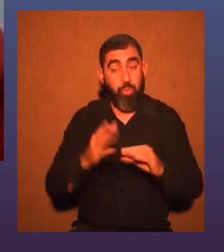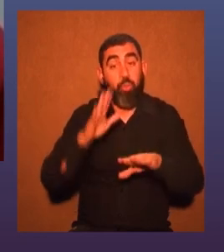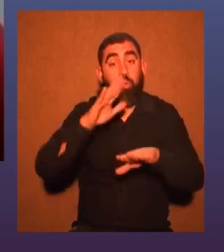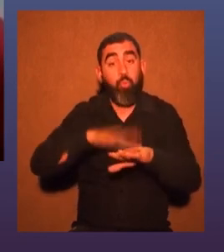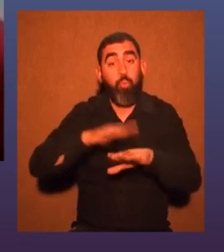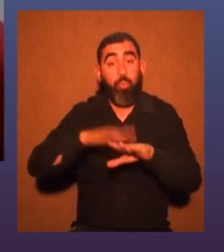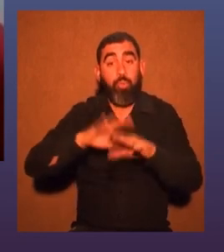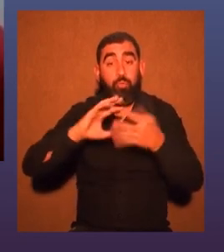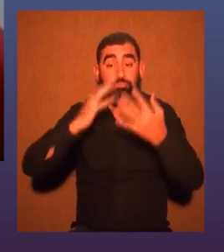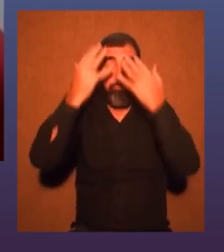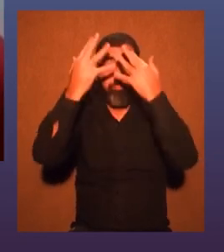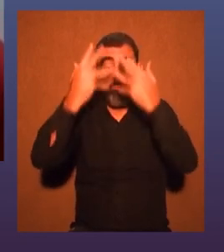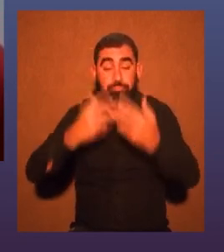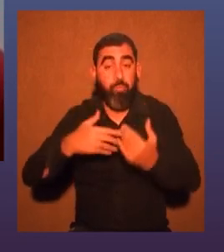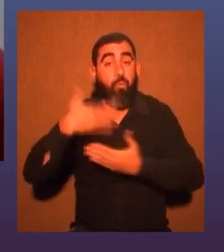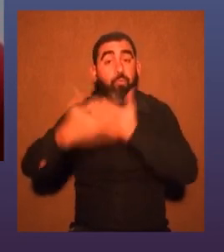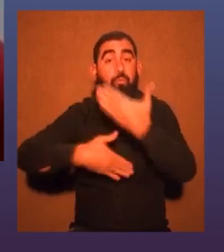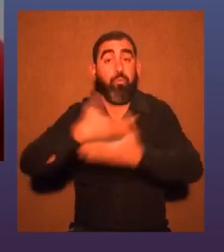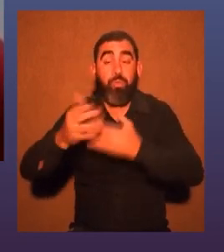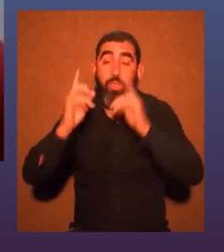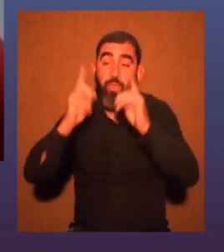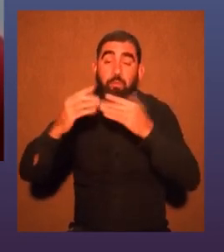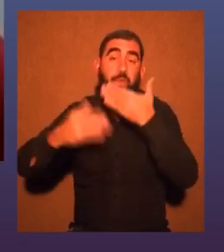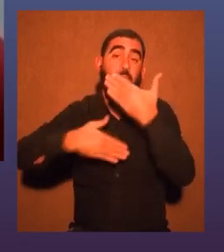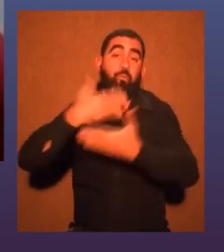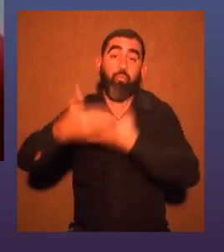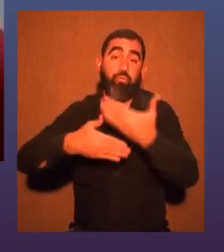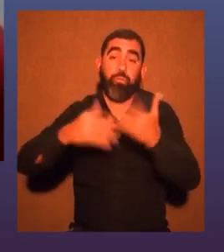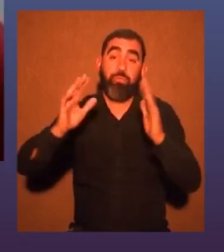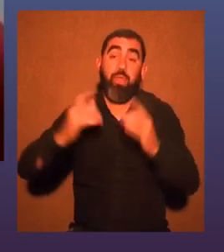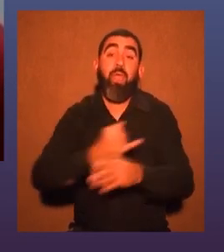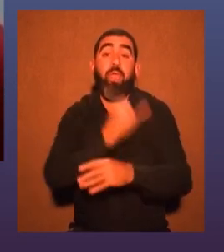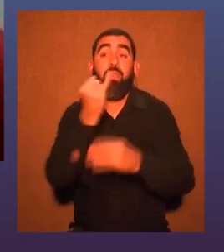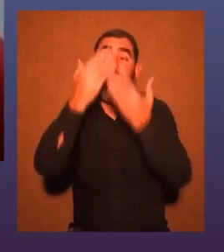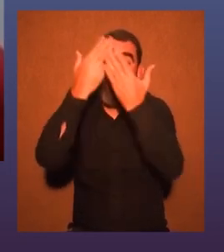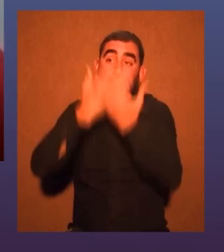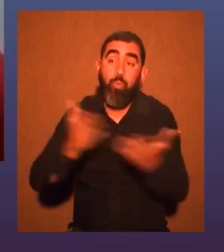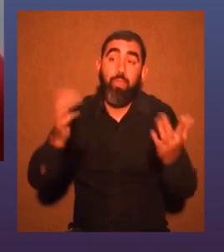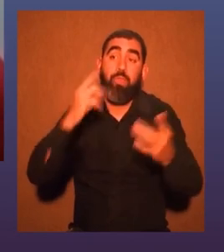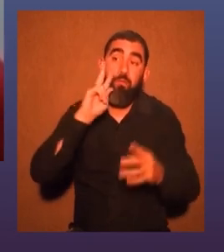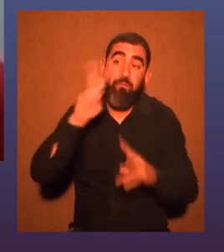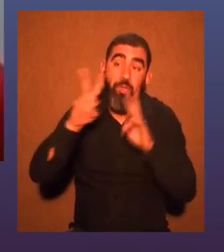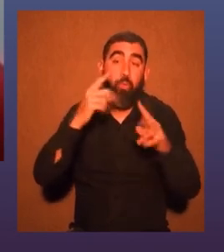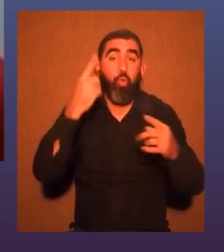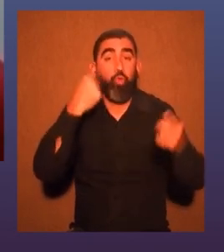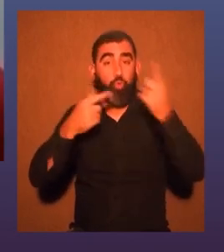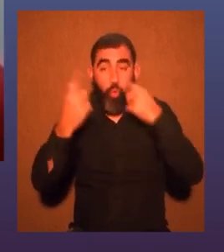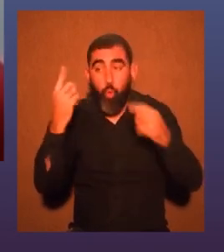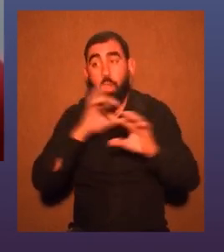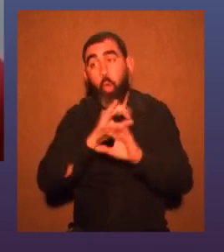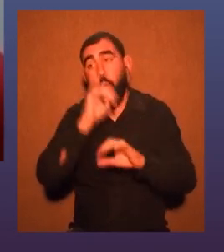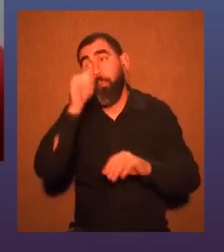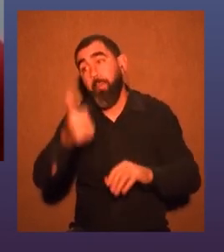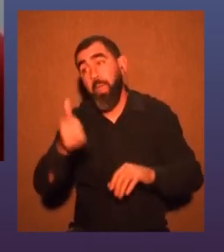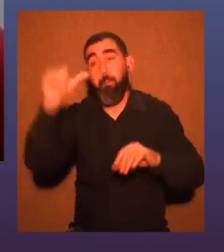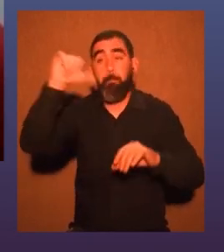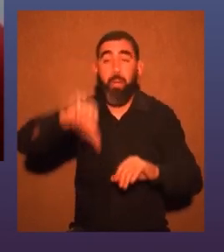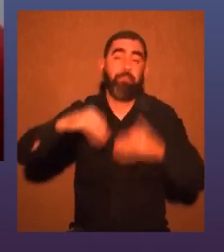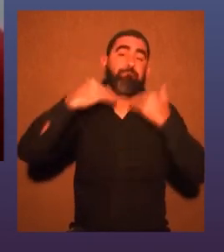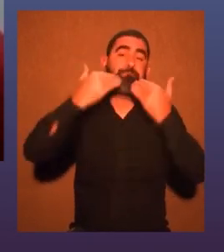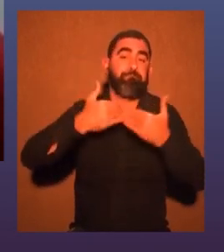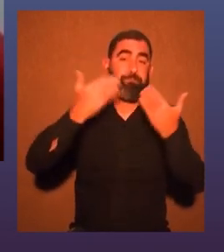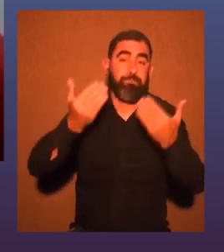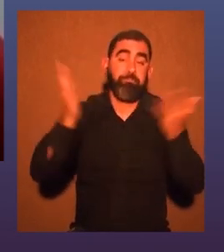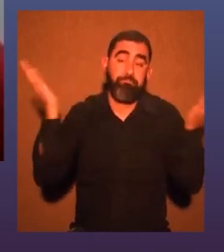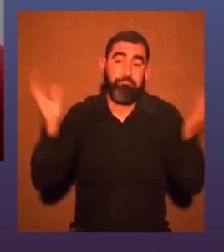momento serán puestos a funcionar y tienen que funcionar. Y bueno, el día del estreno veremos si lloramos o no lloramos, si salió o no salió, pero que